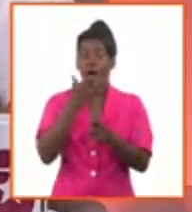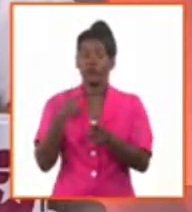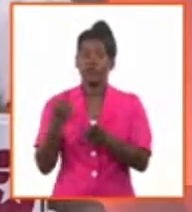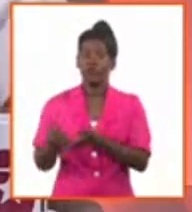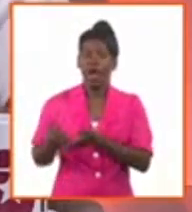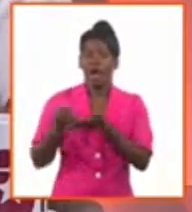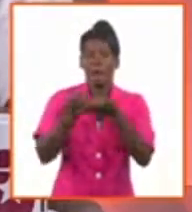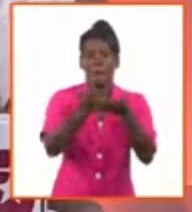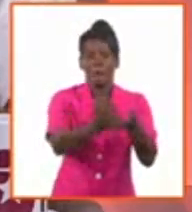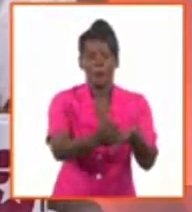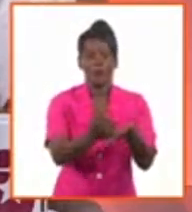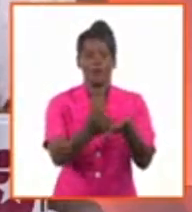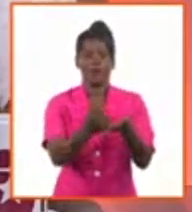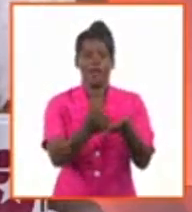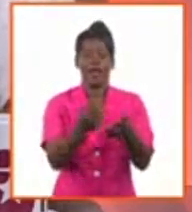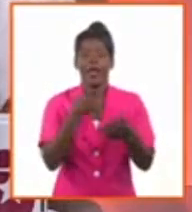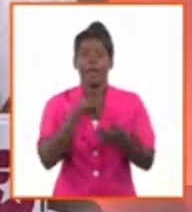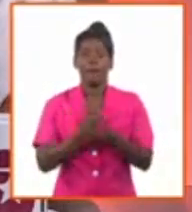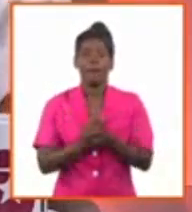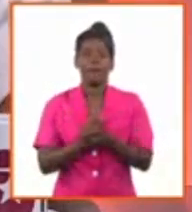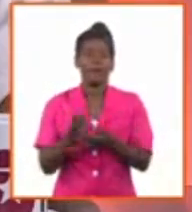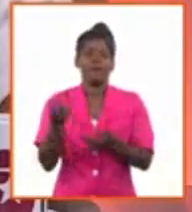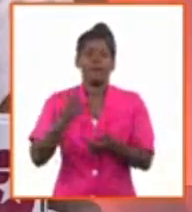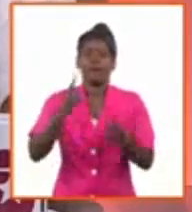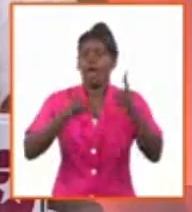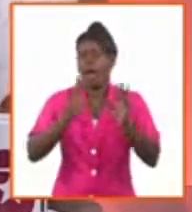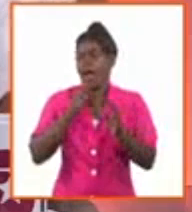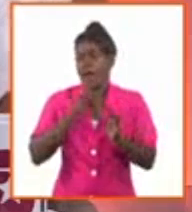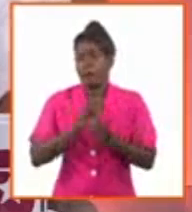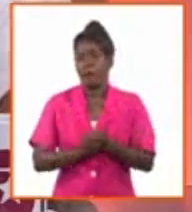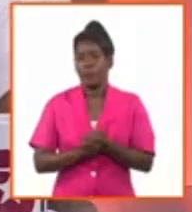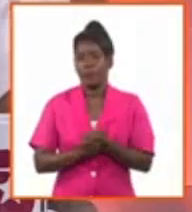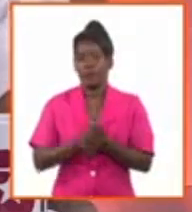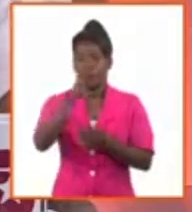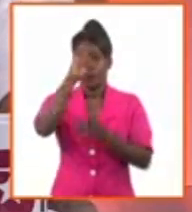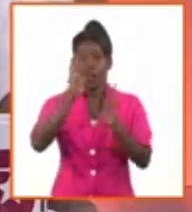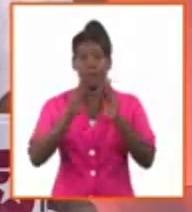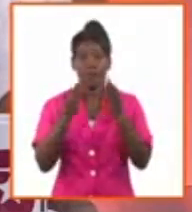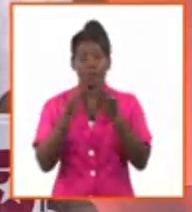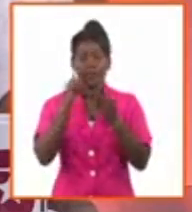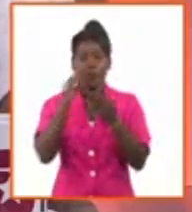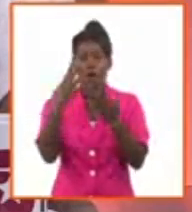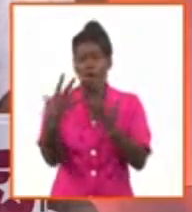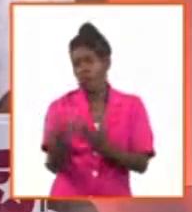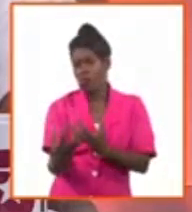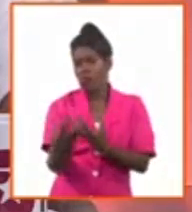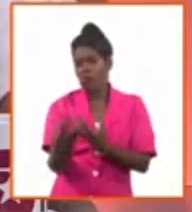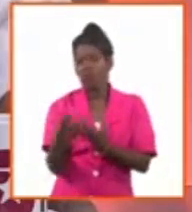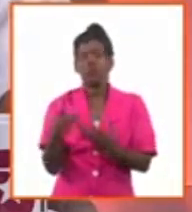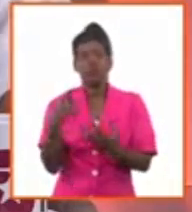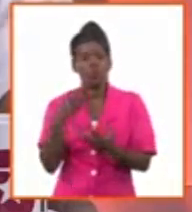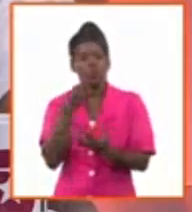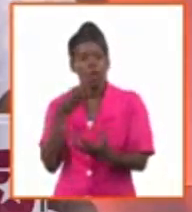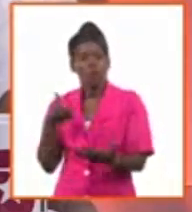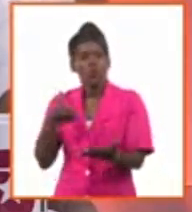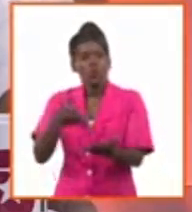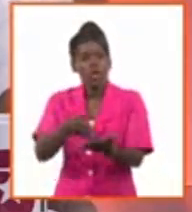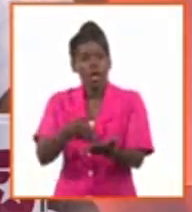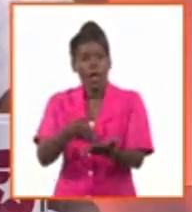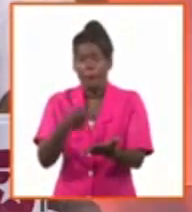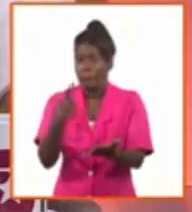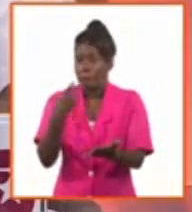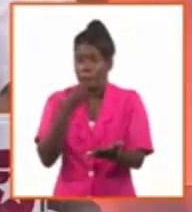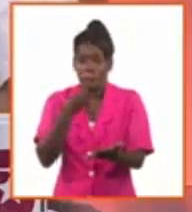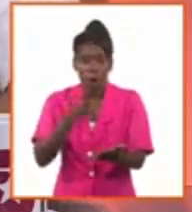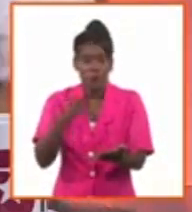vamos, incluso llegamos, no tiene jardín de plantas medicinales, lo hacemos en el jardín, si tenemos que ayudarle a hacer